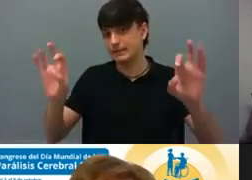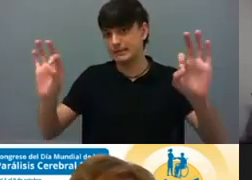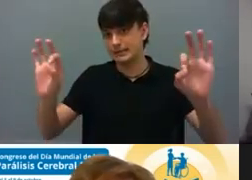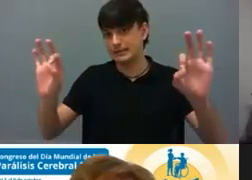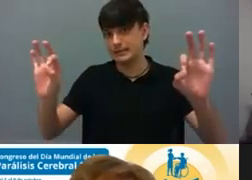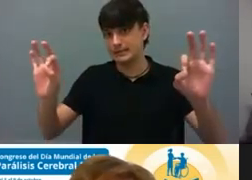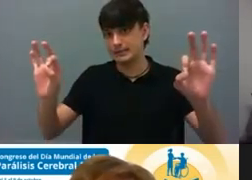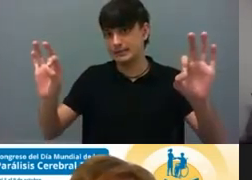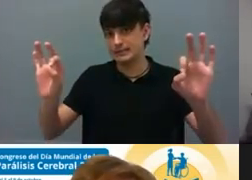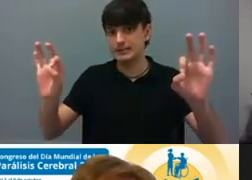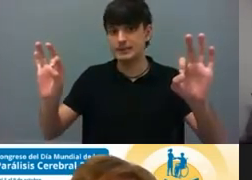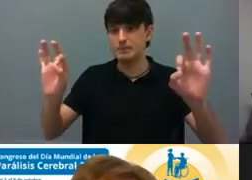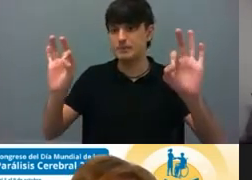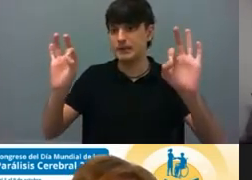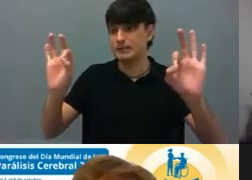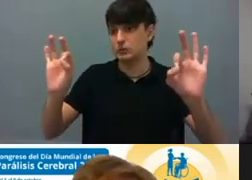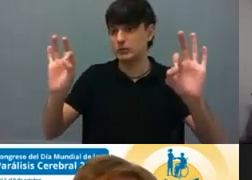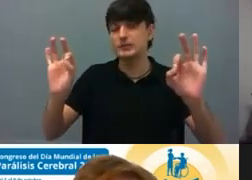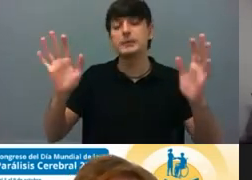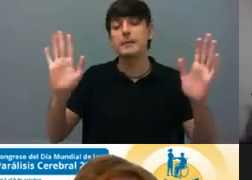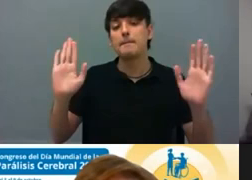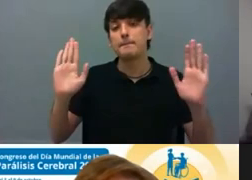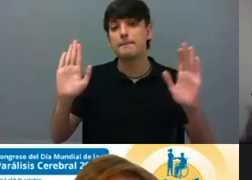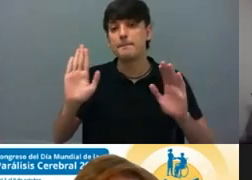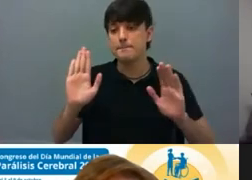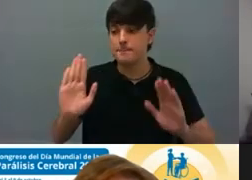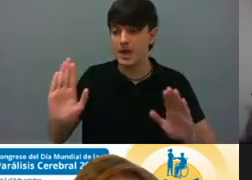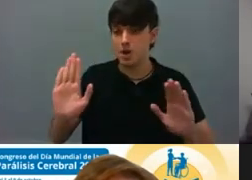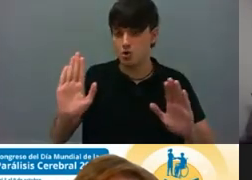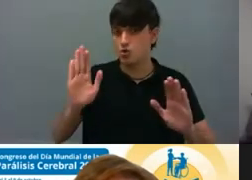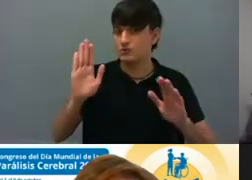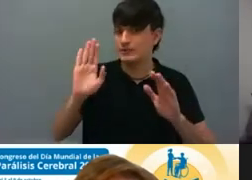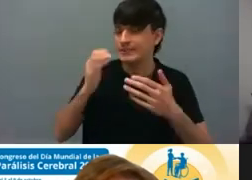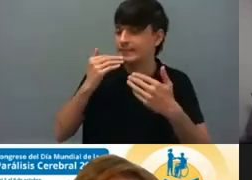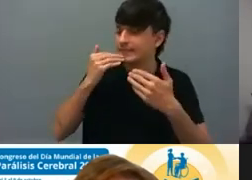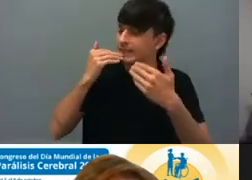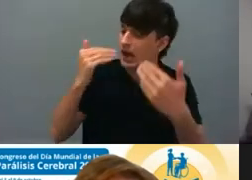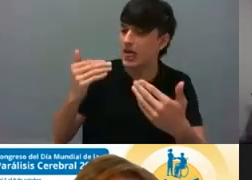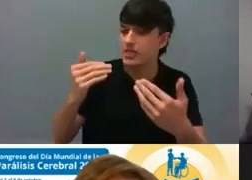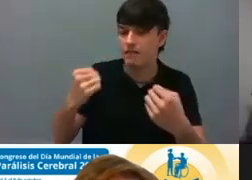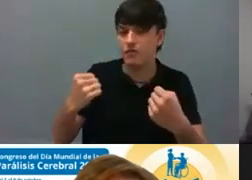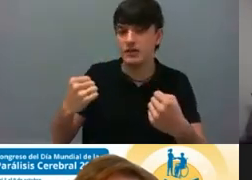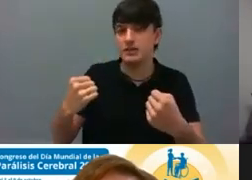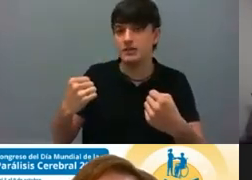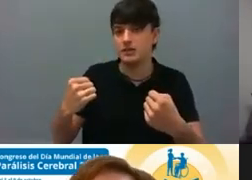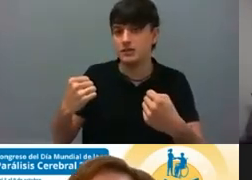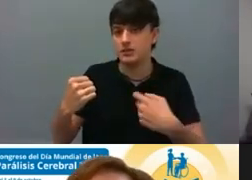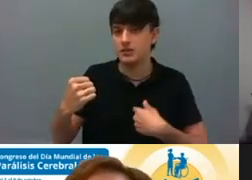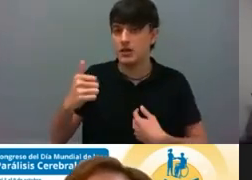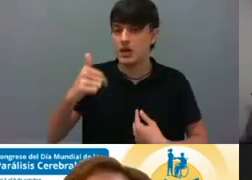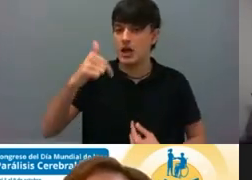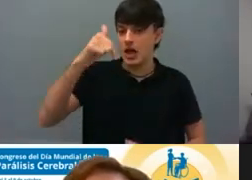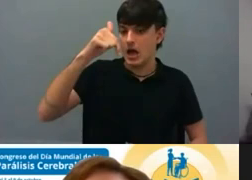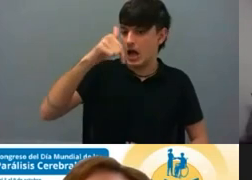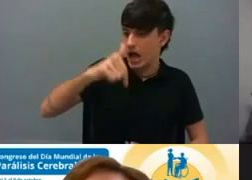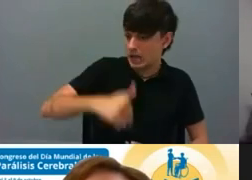netamente particulares, pero sí les agradecería enormemente, porque aquí Edgar